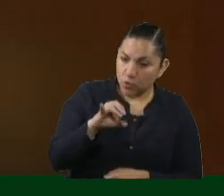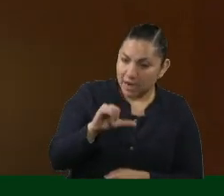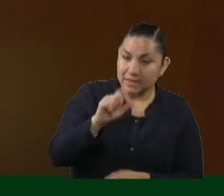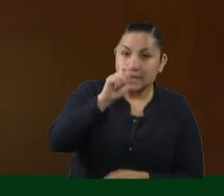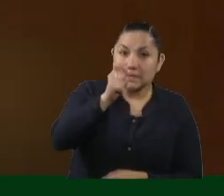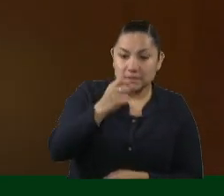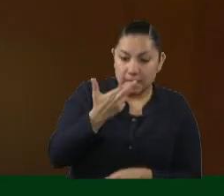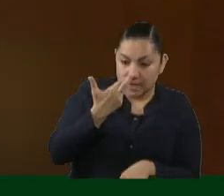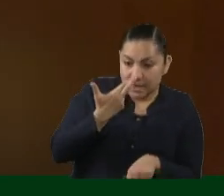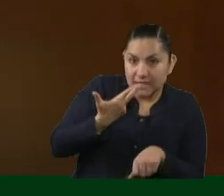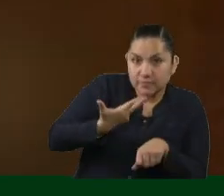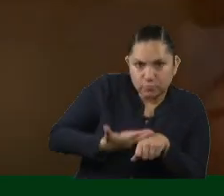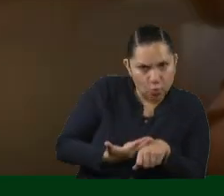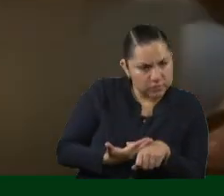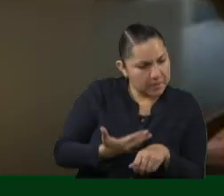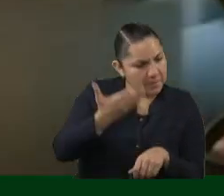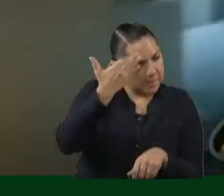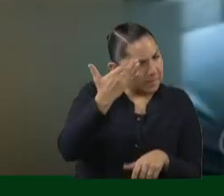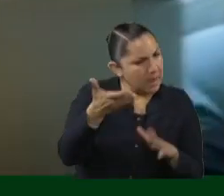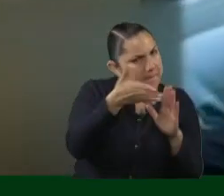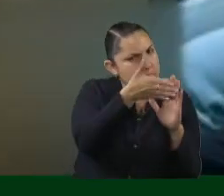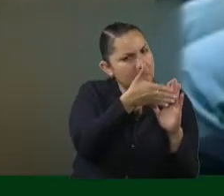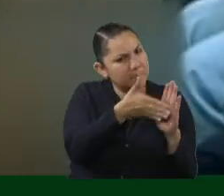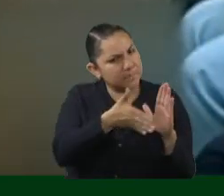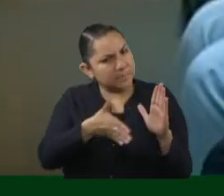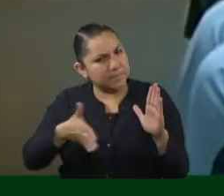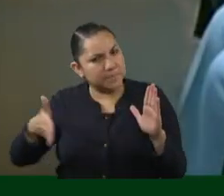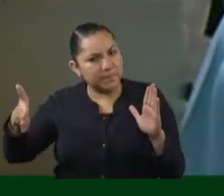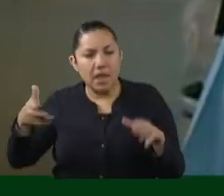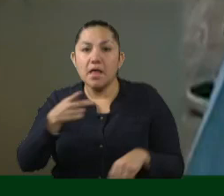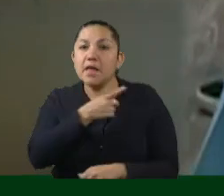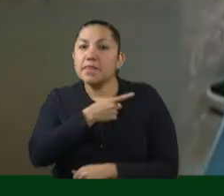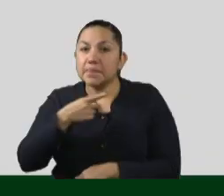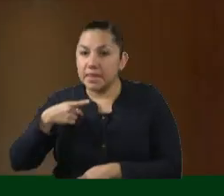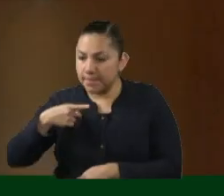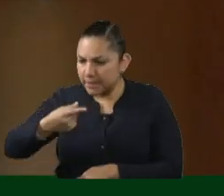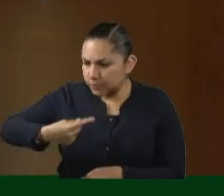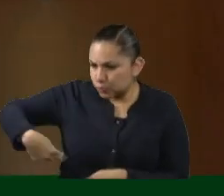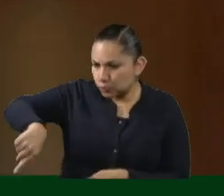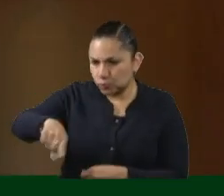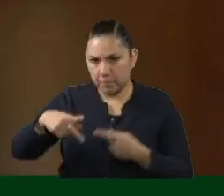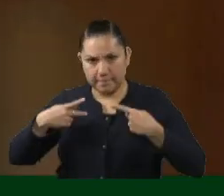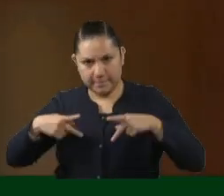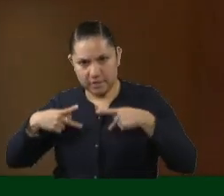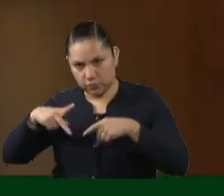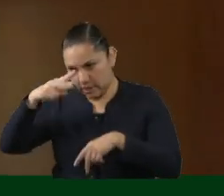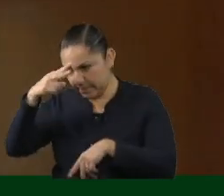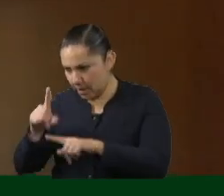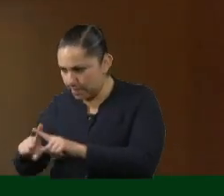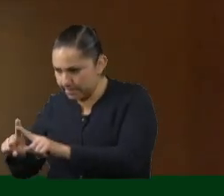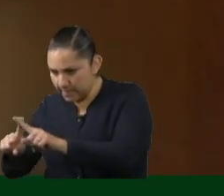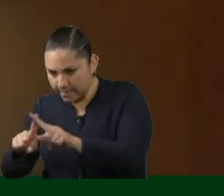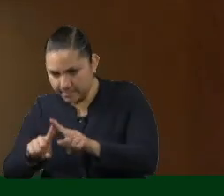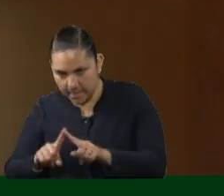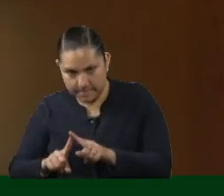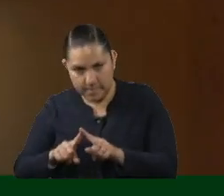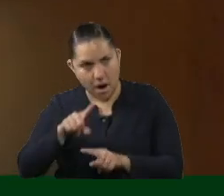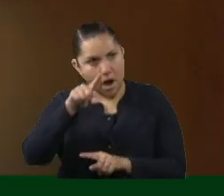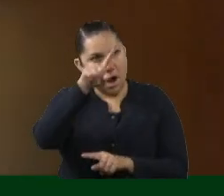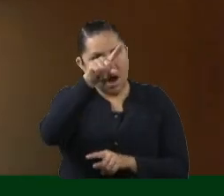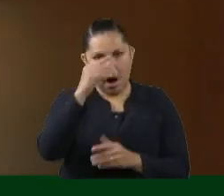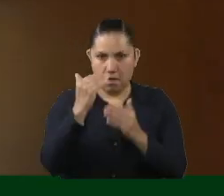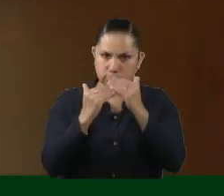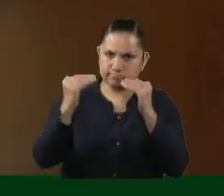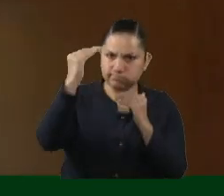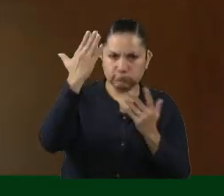es algo que tiene que construirse de abajo para arriba desde la ciudadanía la recurrente actitud de los